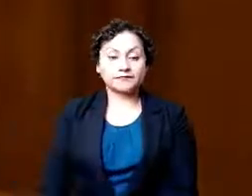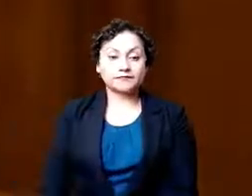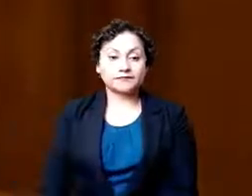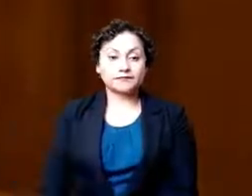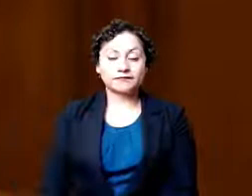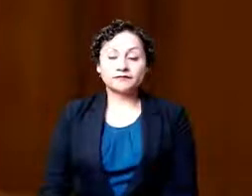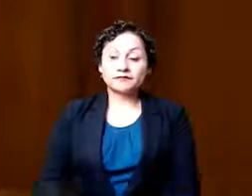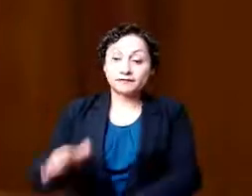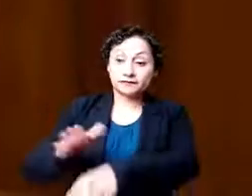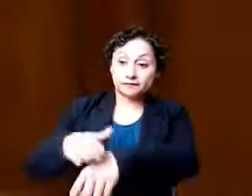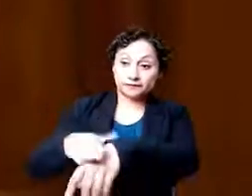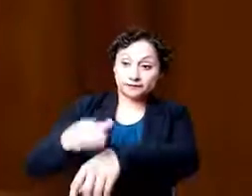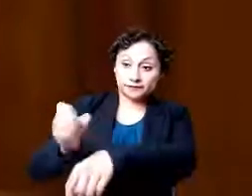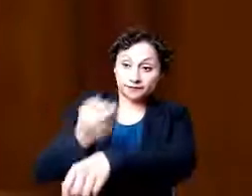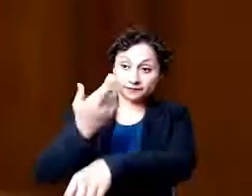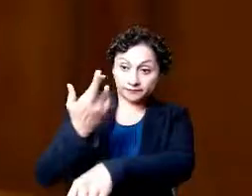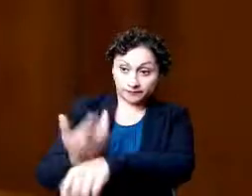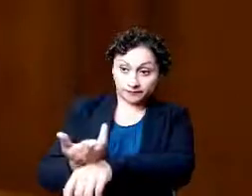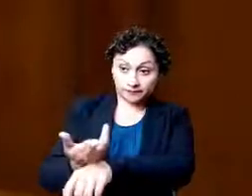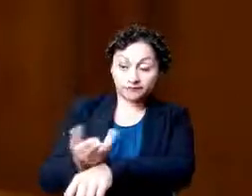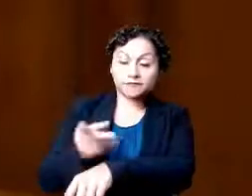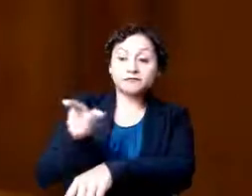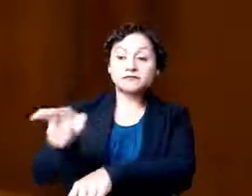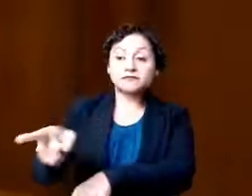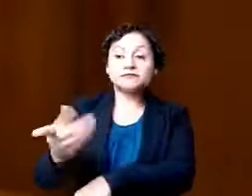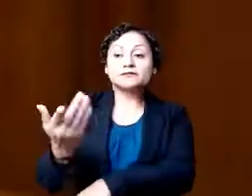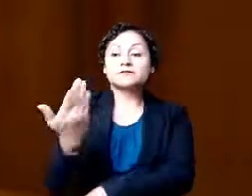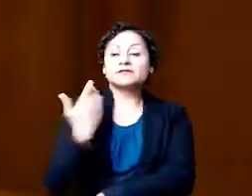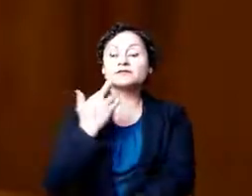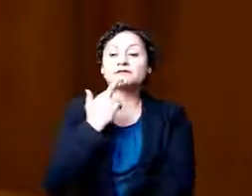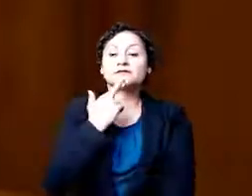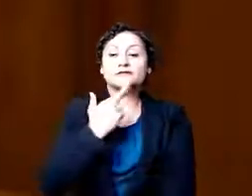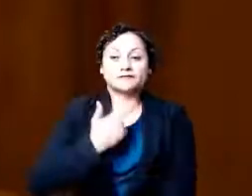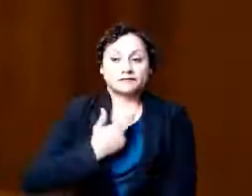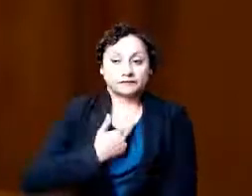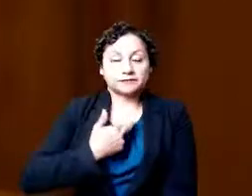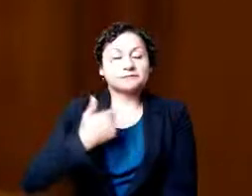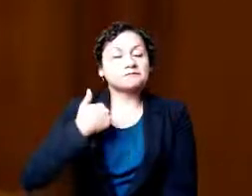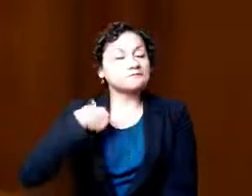señor secretario en su en sus respuestas escuché